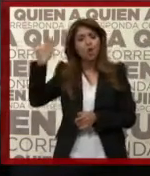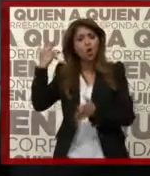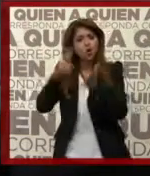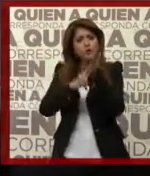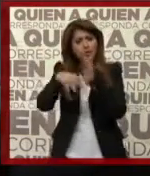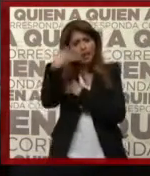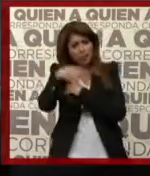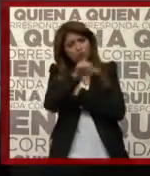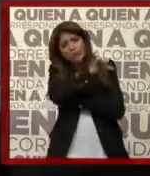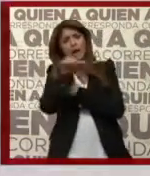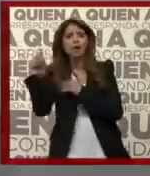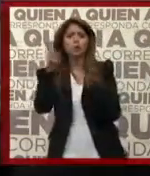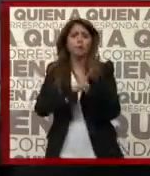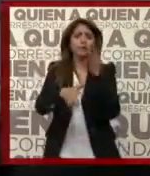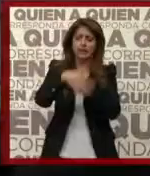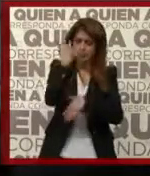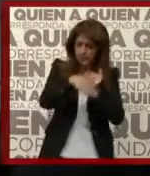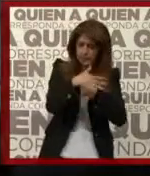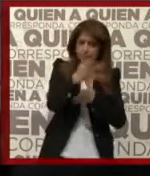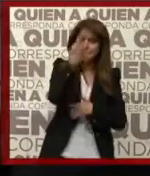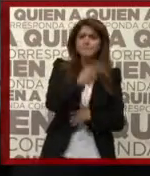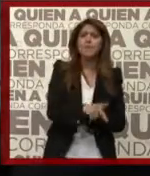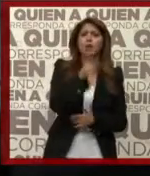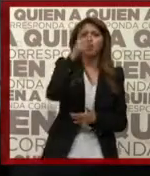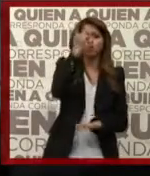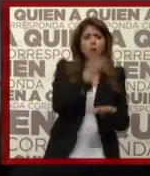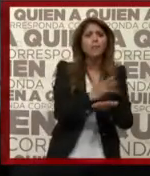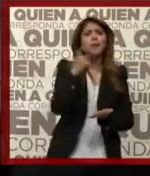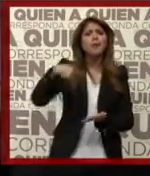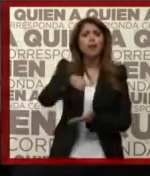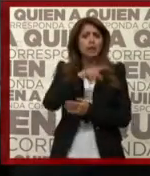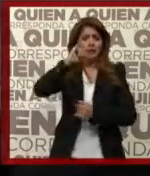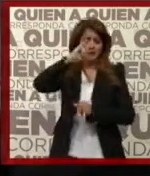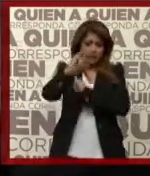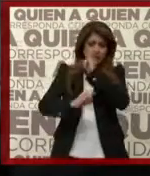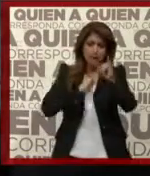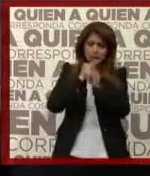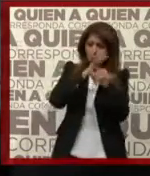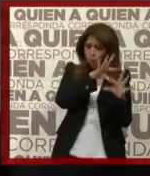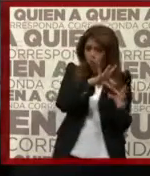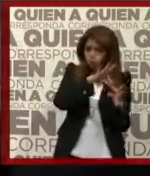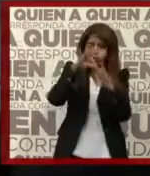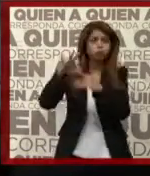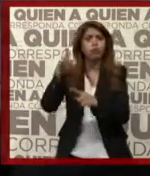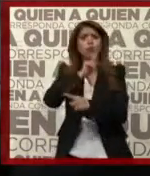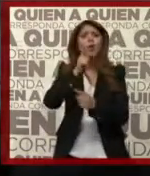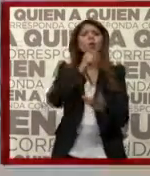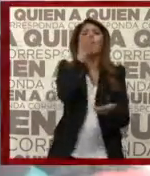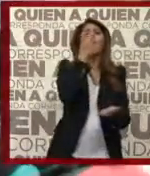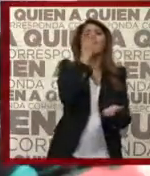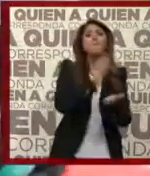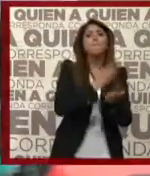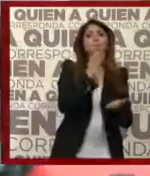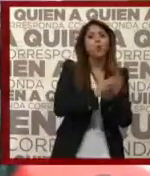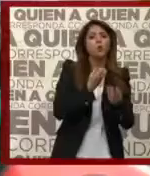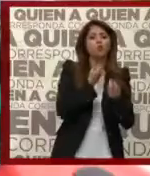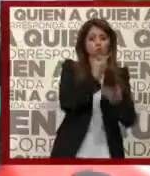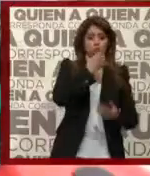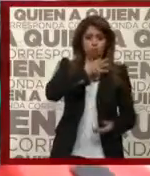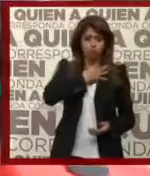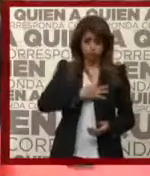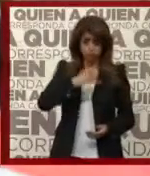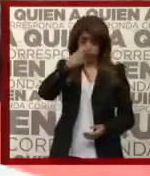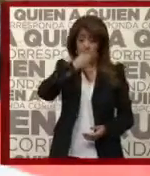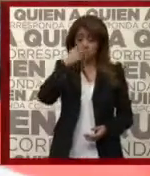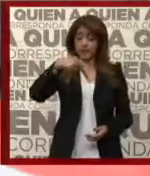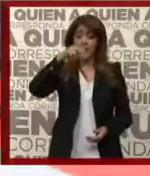como en el 2015. Y no solo que logró su clasificación internacional, sino que logró medalla de bronce. Y Alejandro